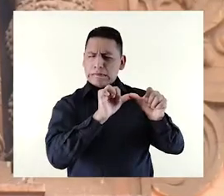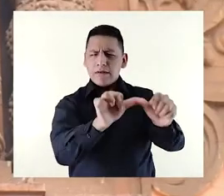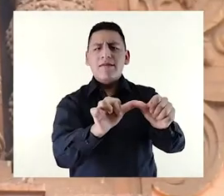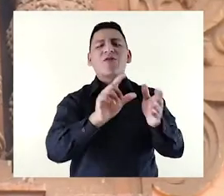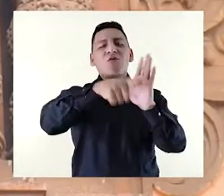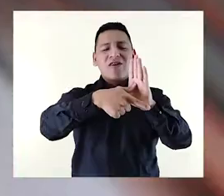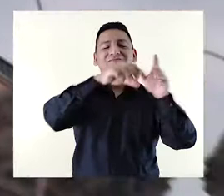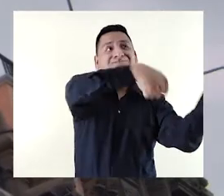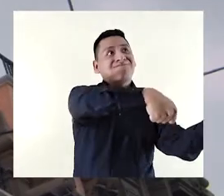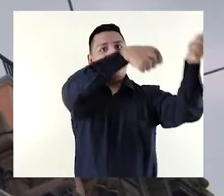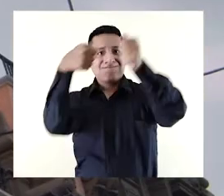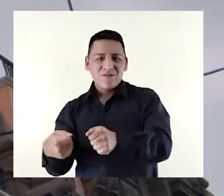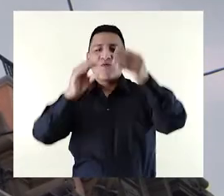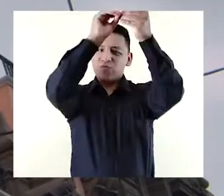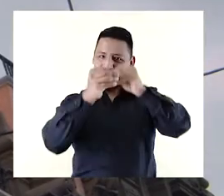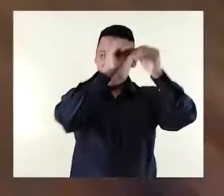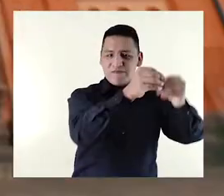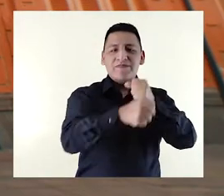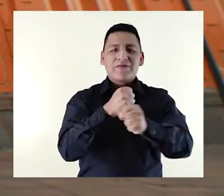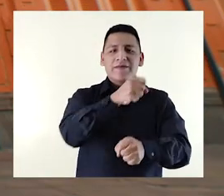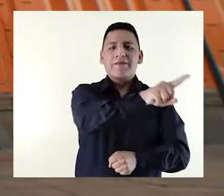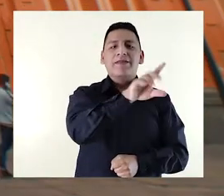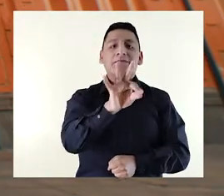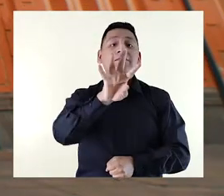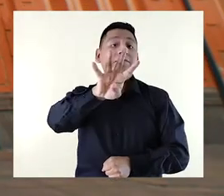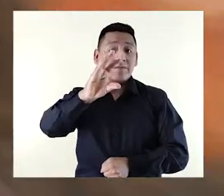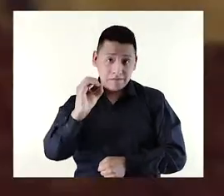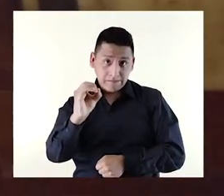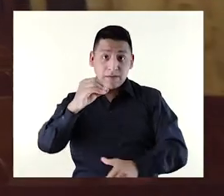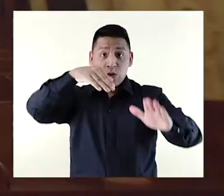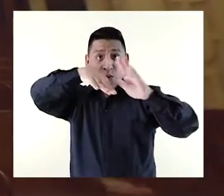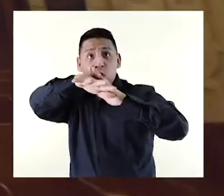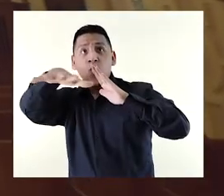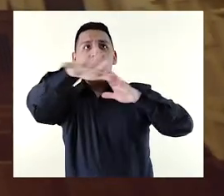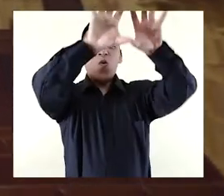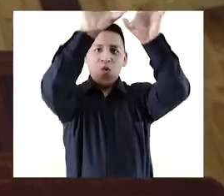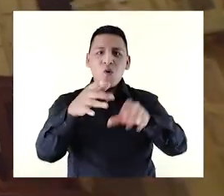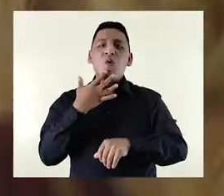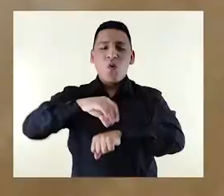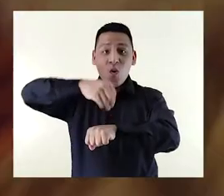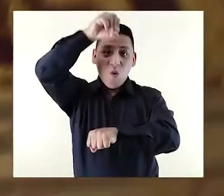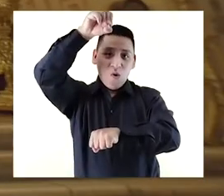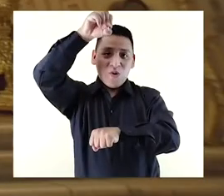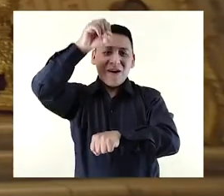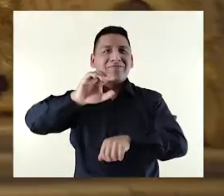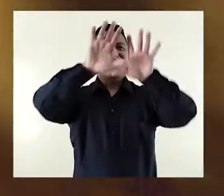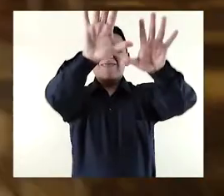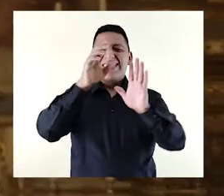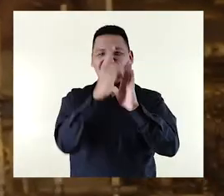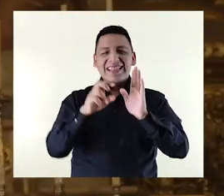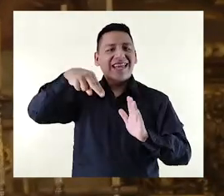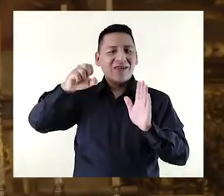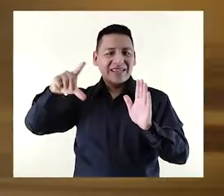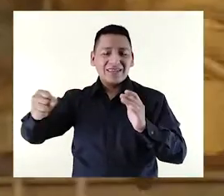y finalmente volvió a la luz nuevamente en otra remodelación en 1940. Por dentro, el bello altar dorado corresponde a la época